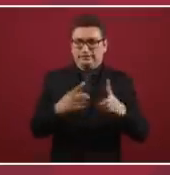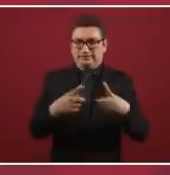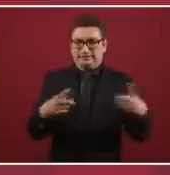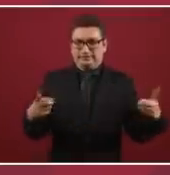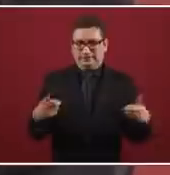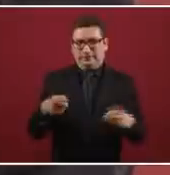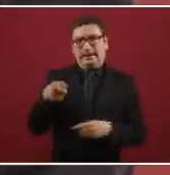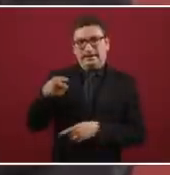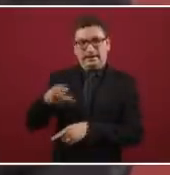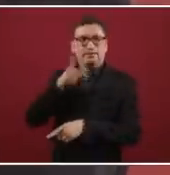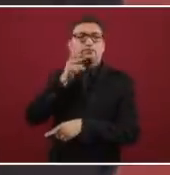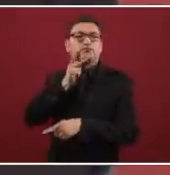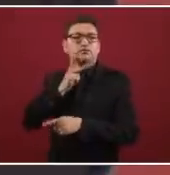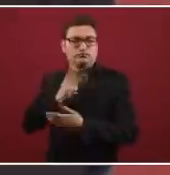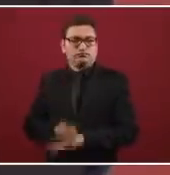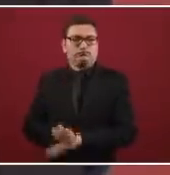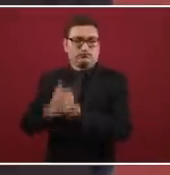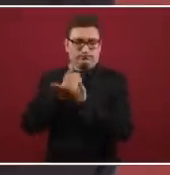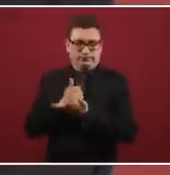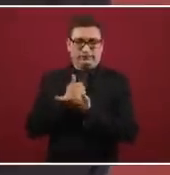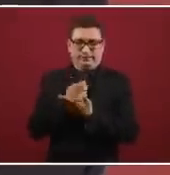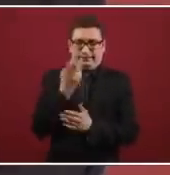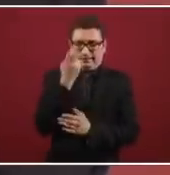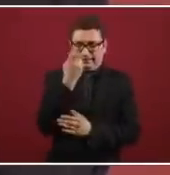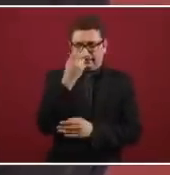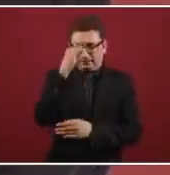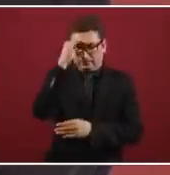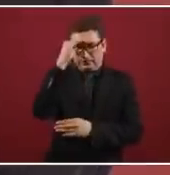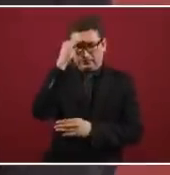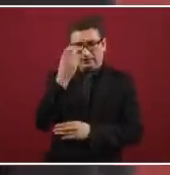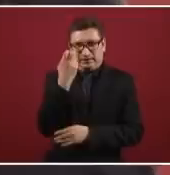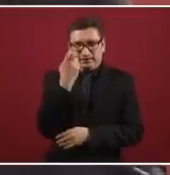desarrollo. Esa es la estrategia, esa es